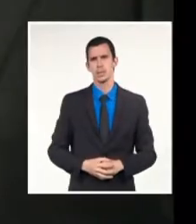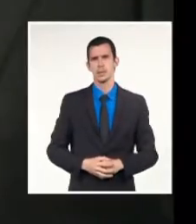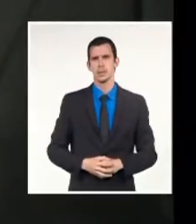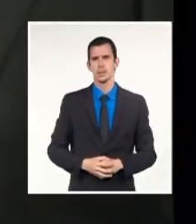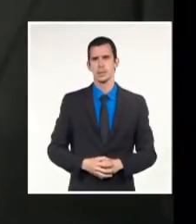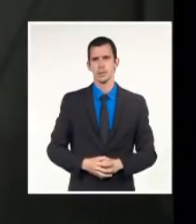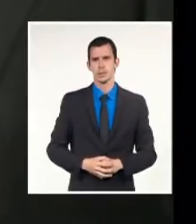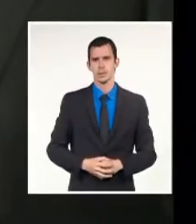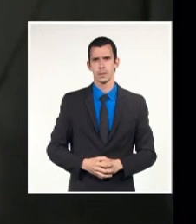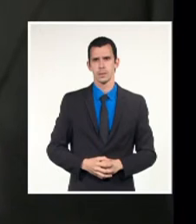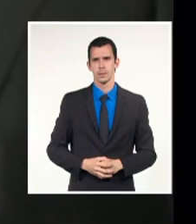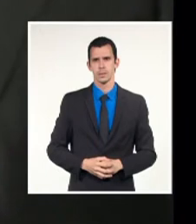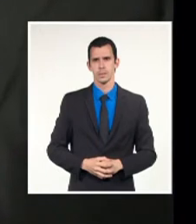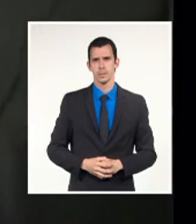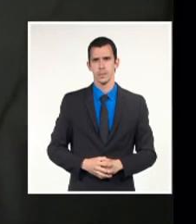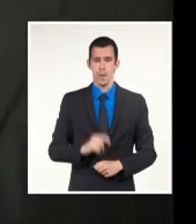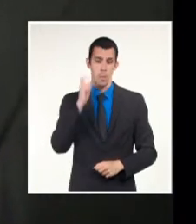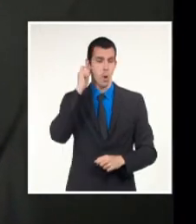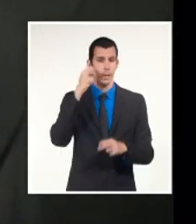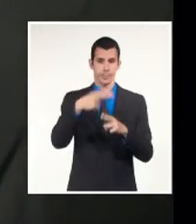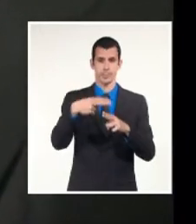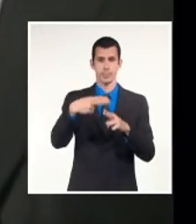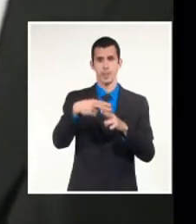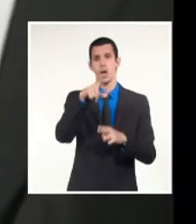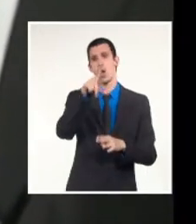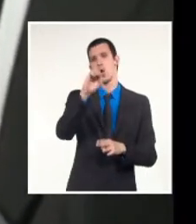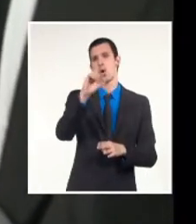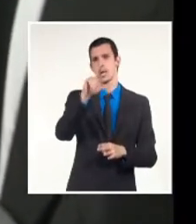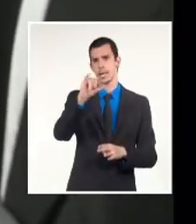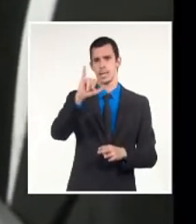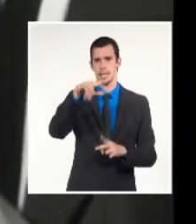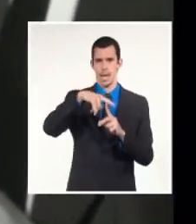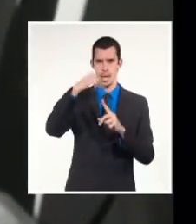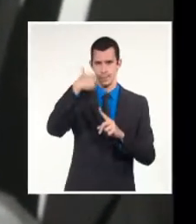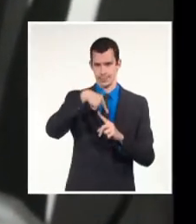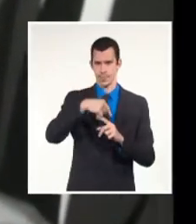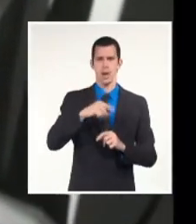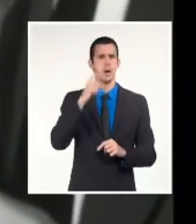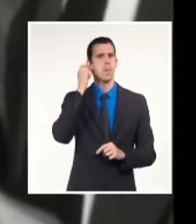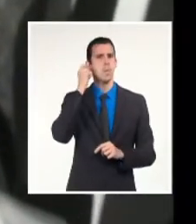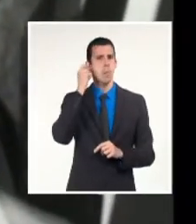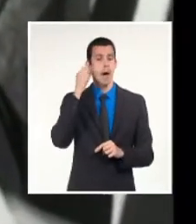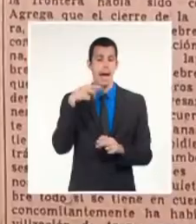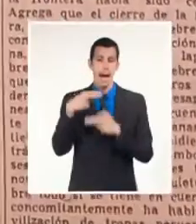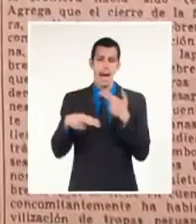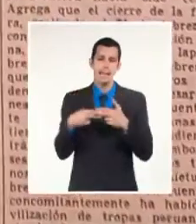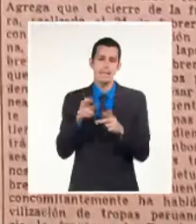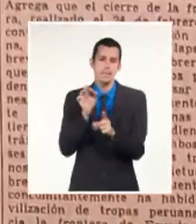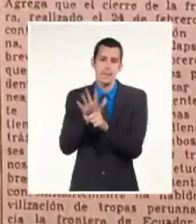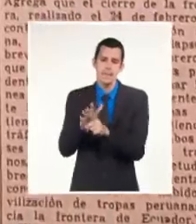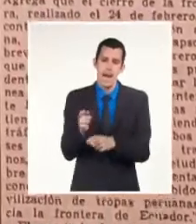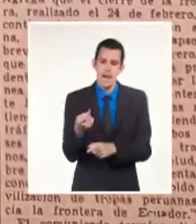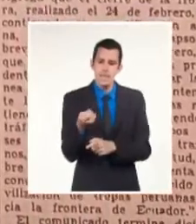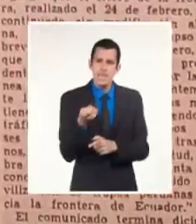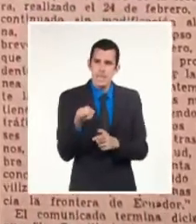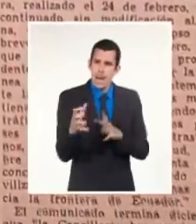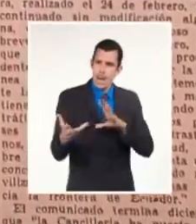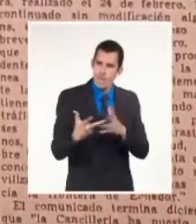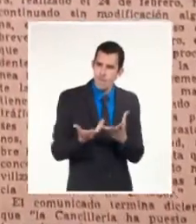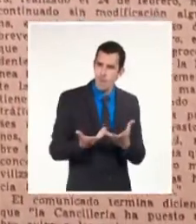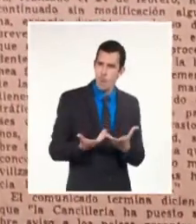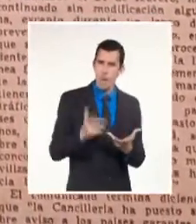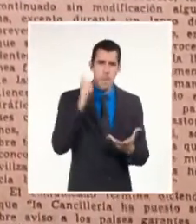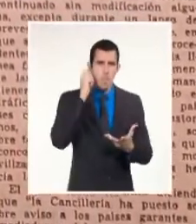Como Lolita era la mujer, se empezaron a presionarla para que dijera cómo conseguimos las almas. Lolita era